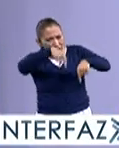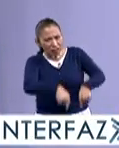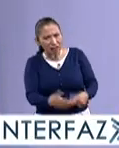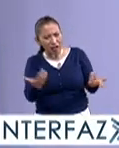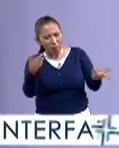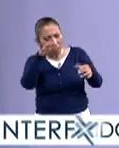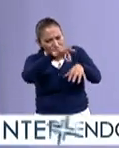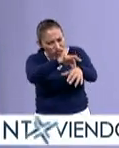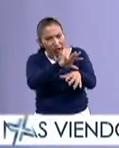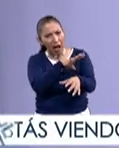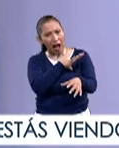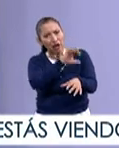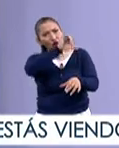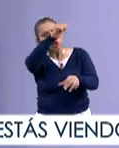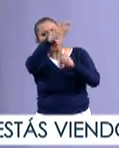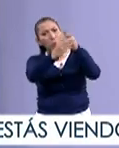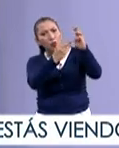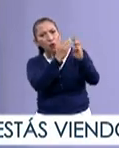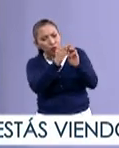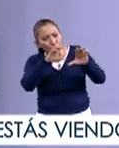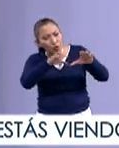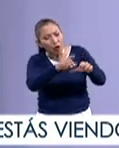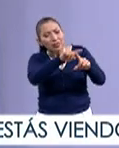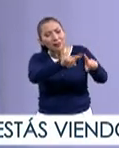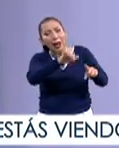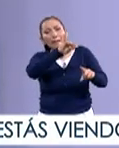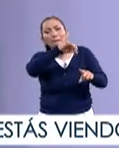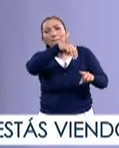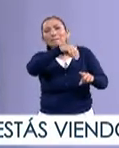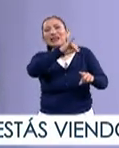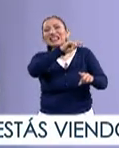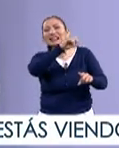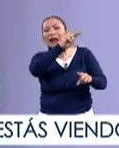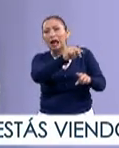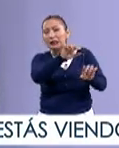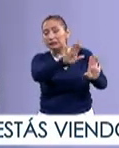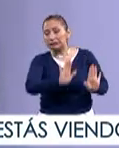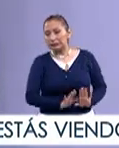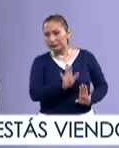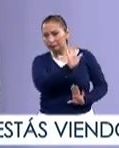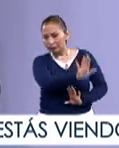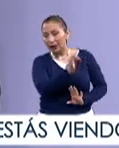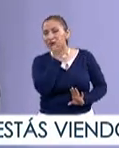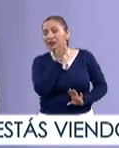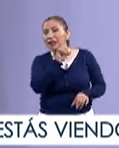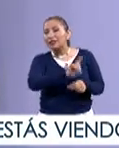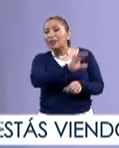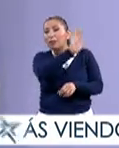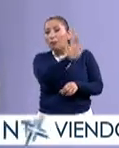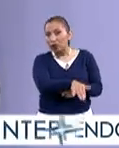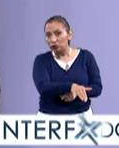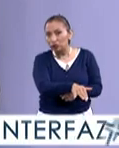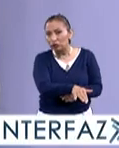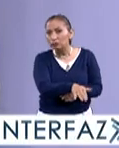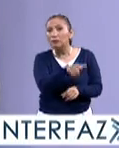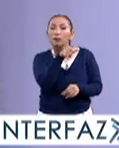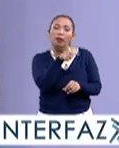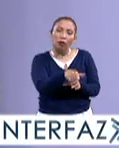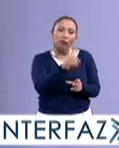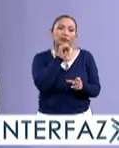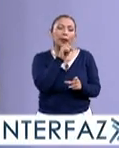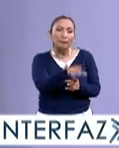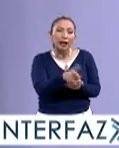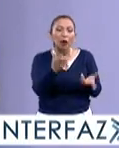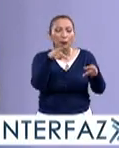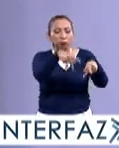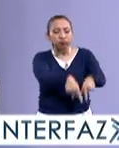mesoamericana. En esa perspectiva es la peculiaridad de la celebración del Día de Muertos, o incluso de